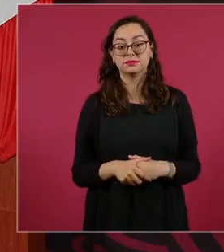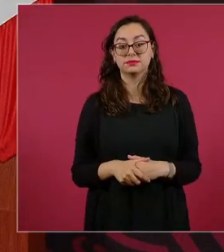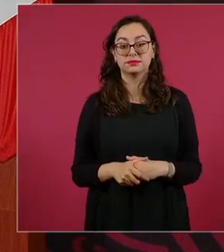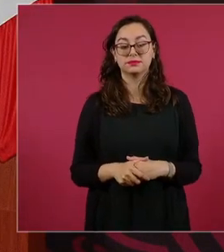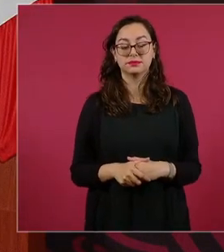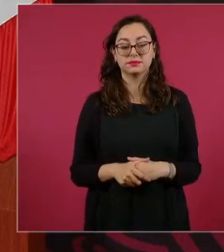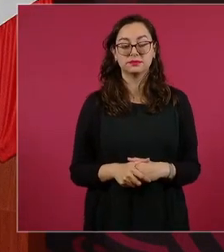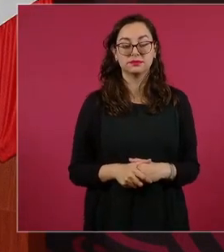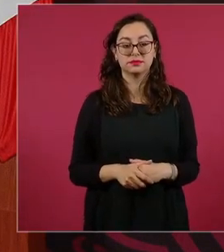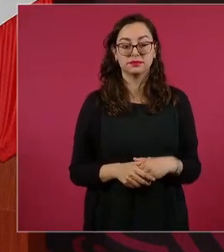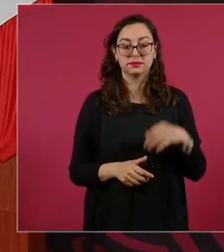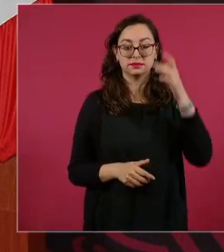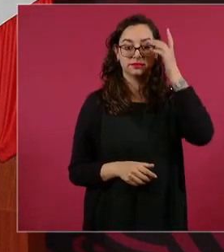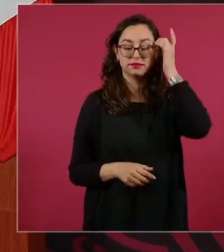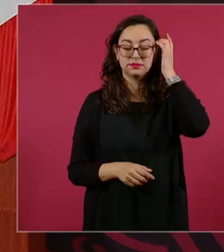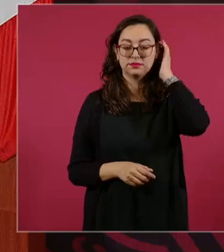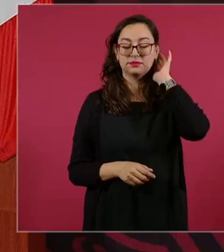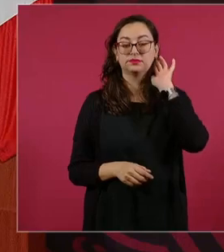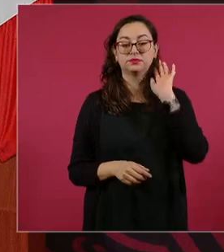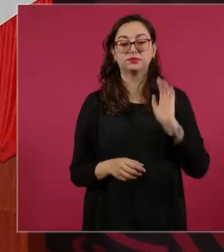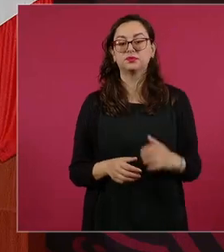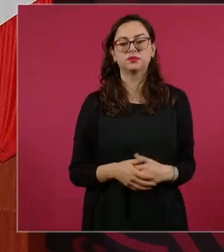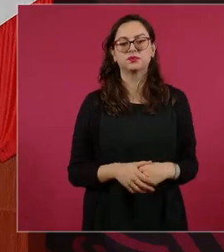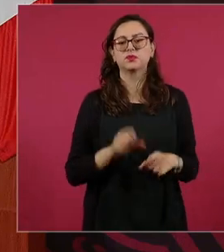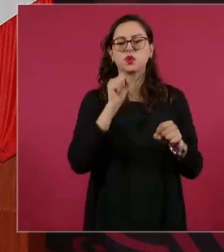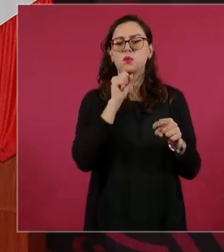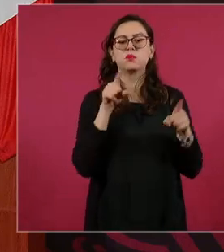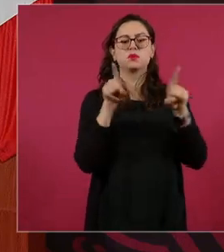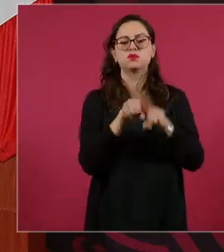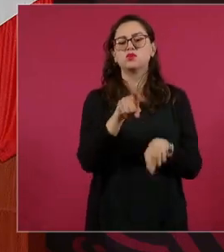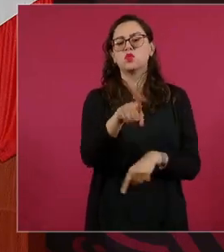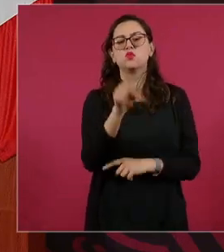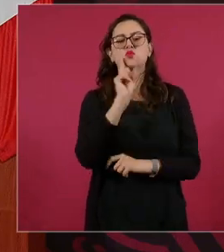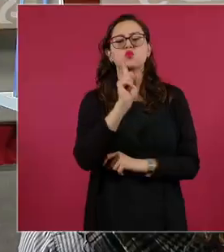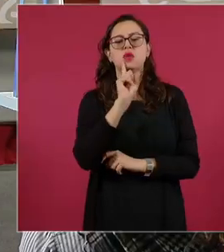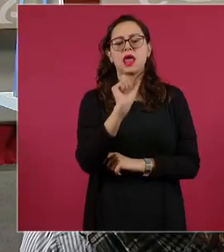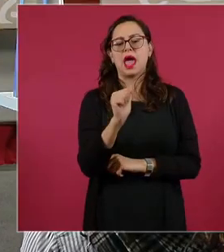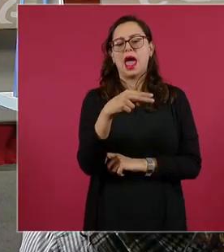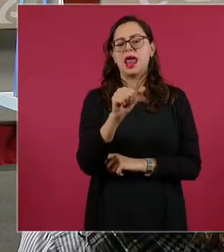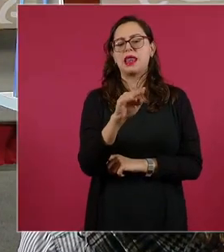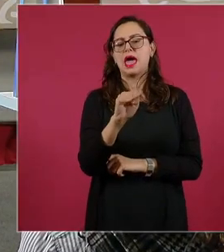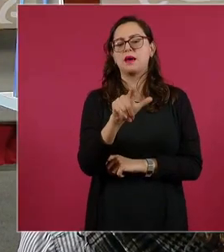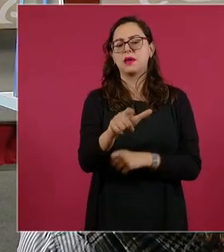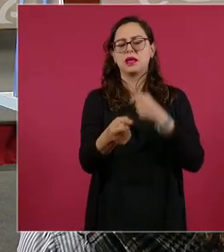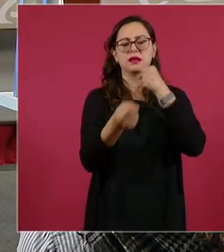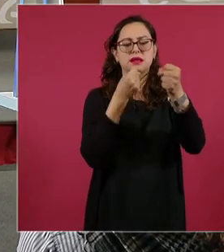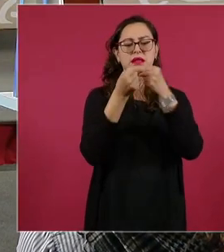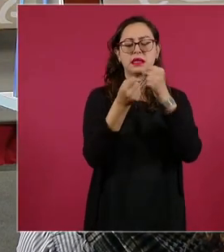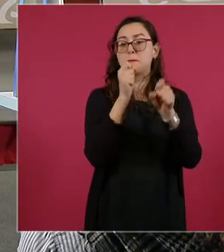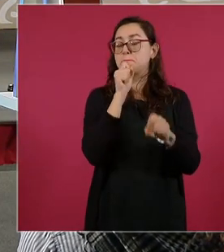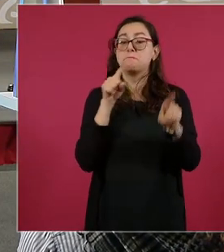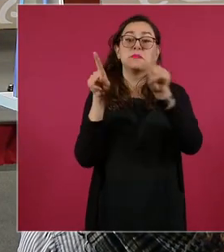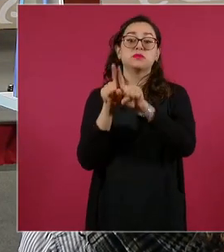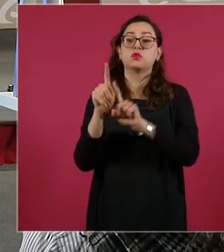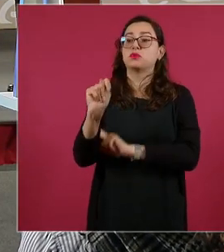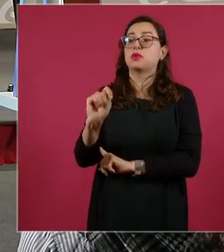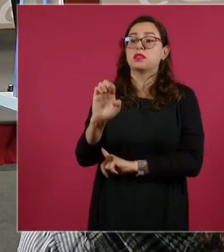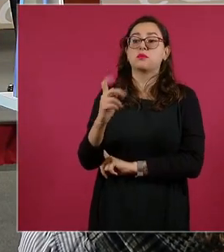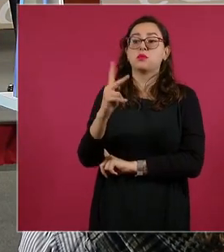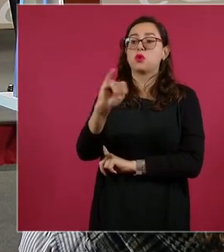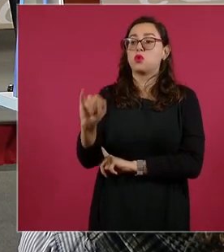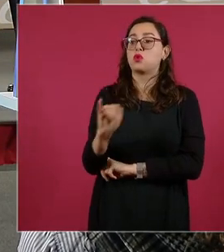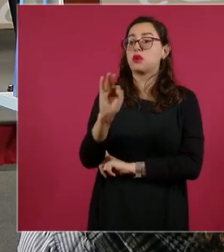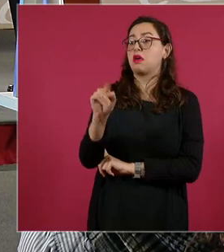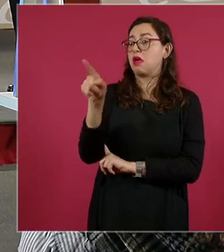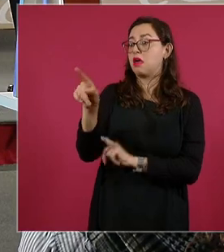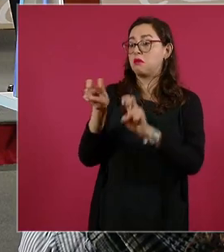Pues así es Anabel y así están los del tribunal porque esa es una característica del